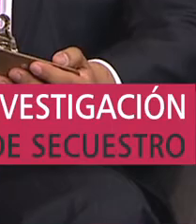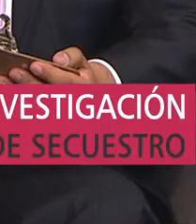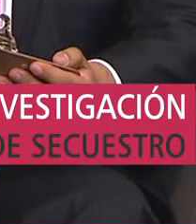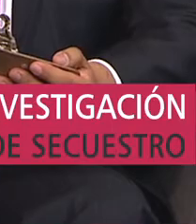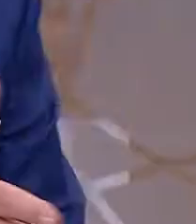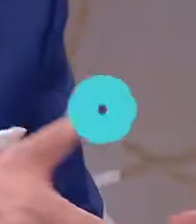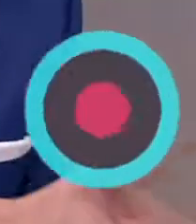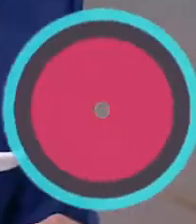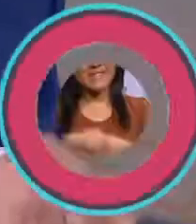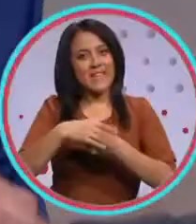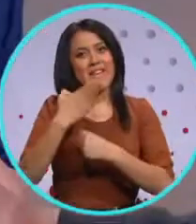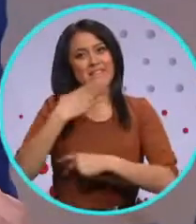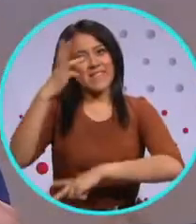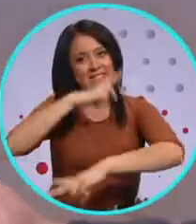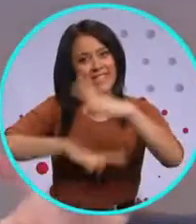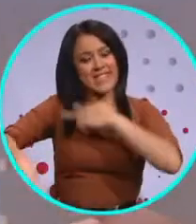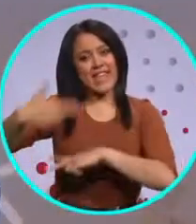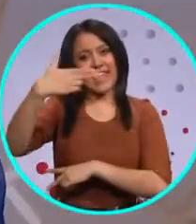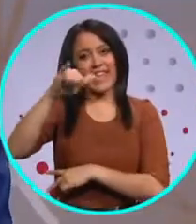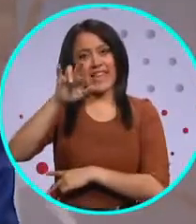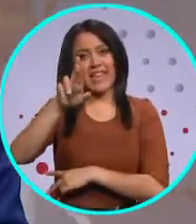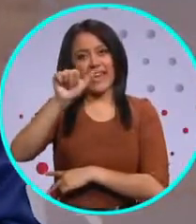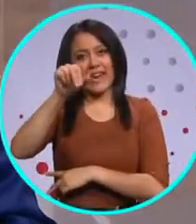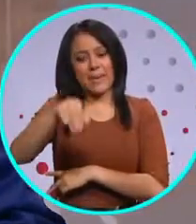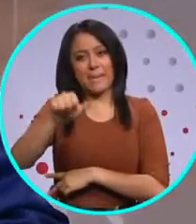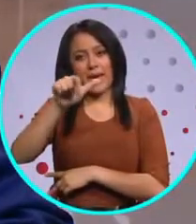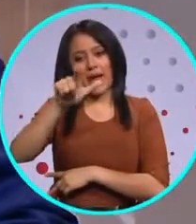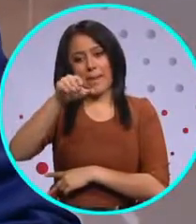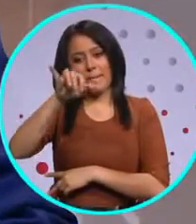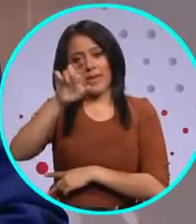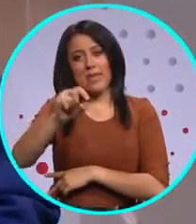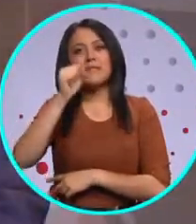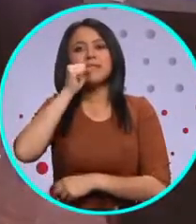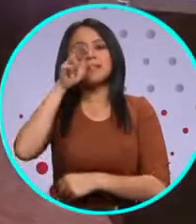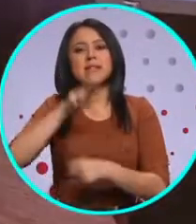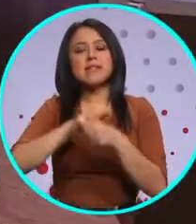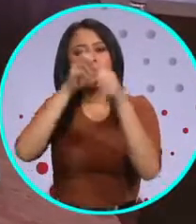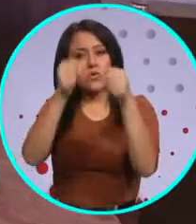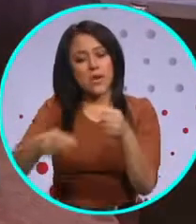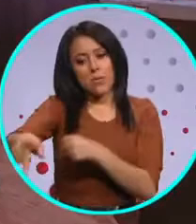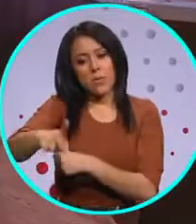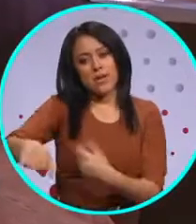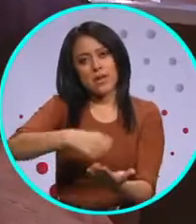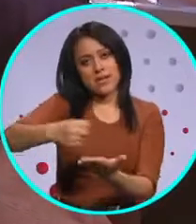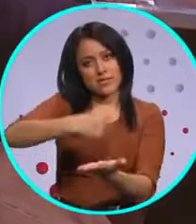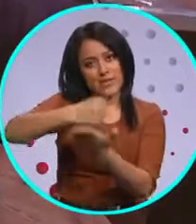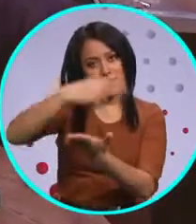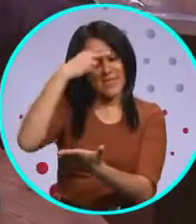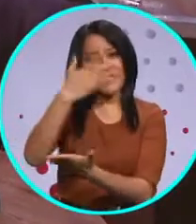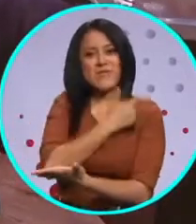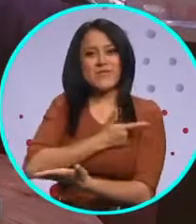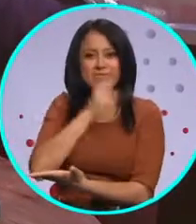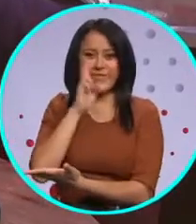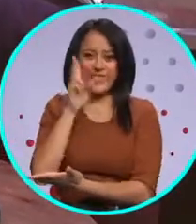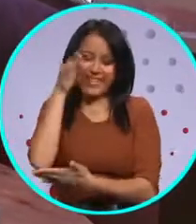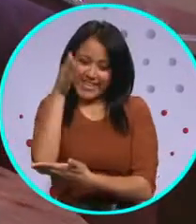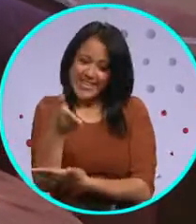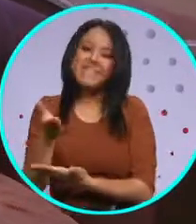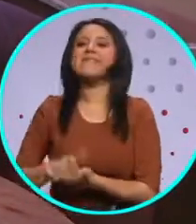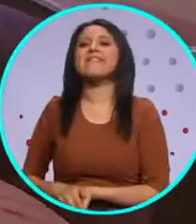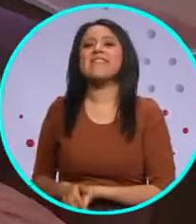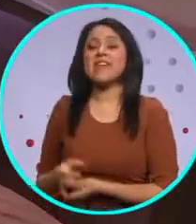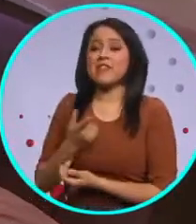hoy la más cordial bienvenida irán al medida secretario de seguridad pública de la ciudad de méxico cómo está usted sin un secretario que gustó el negro aquí te gustó este